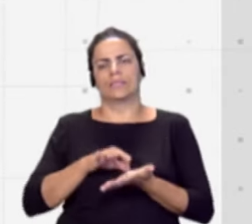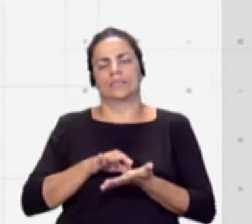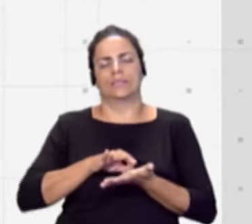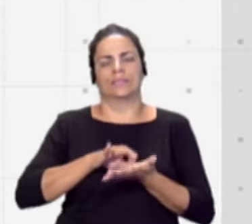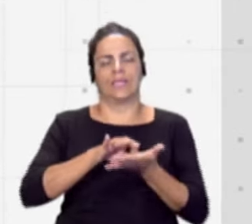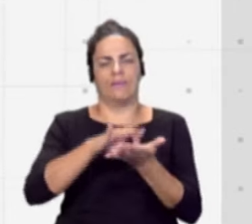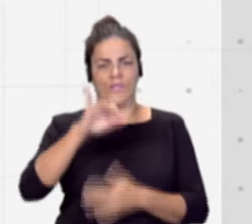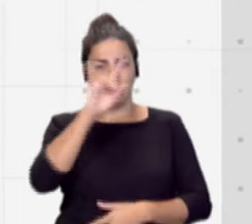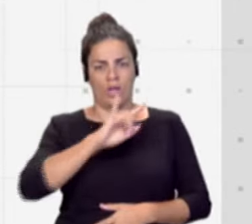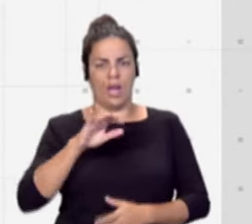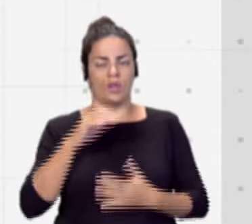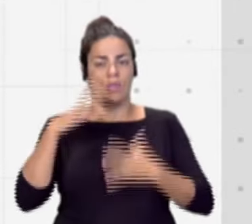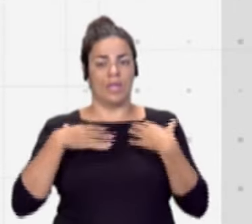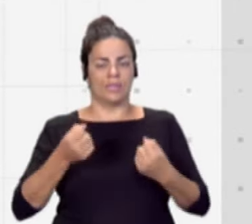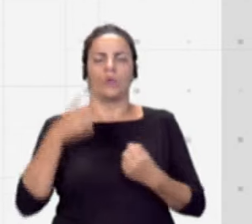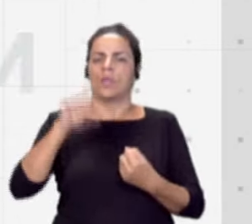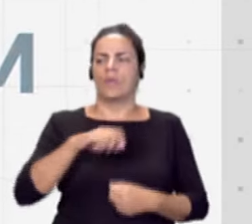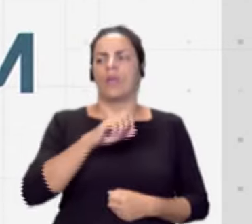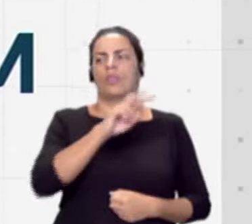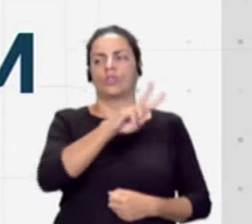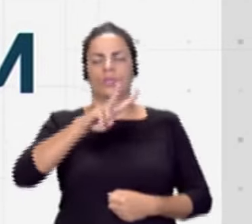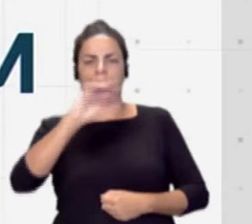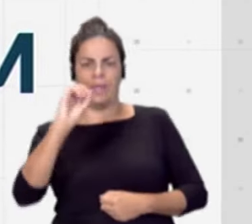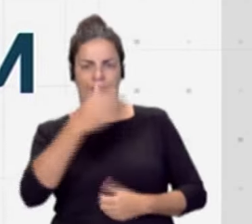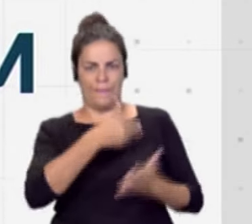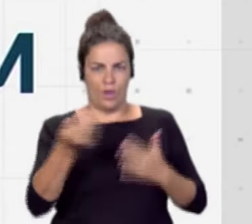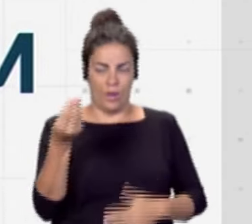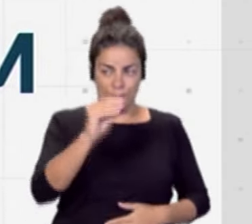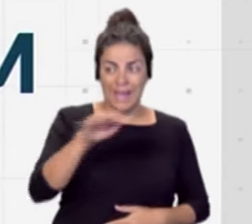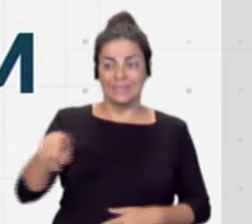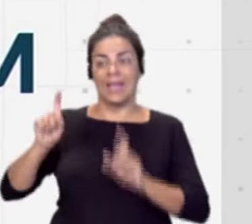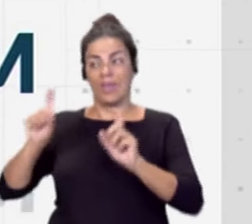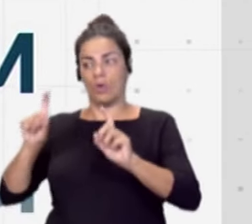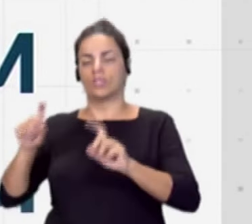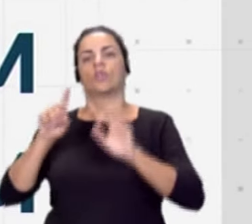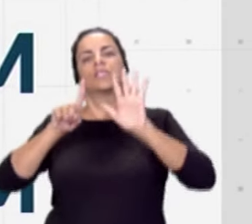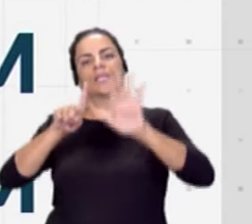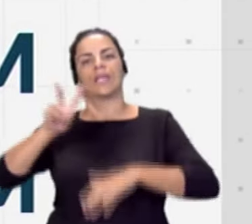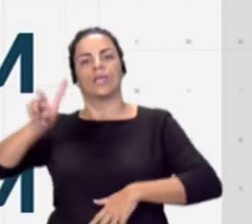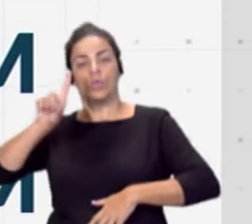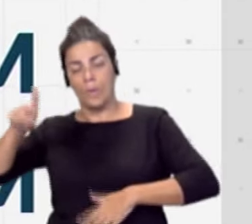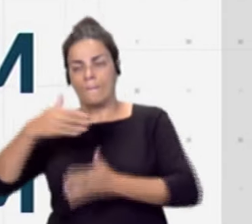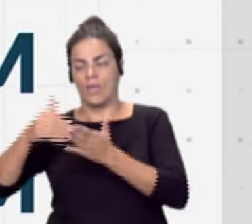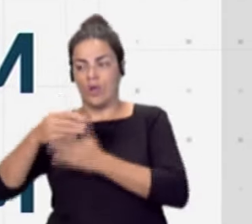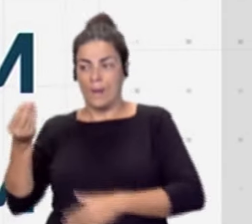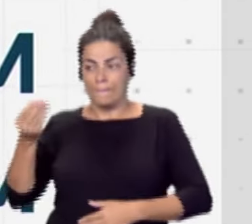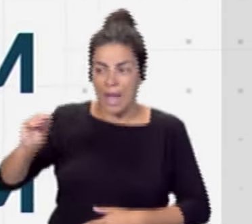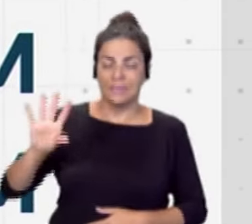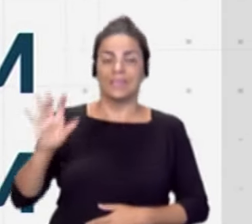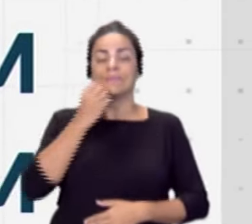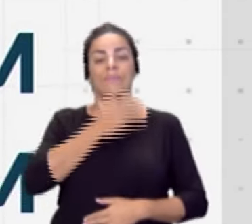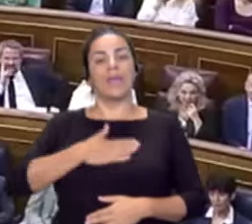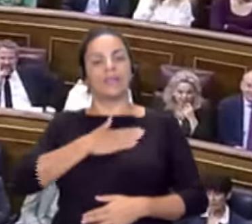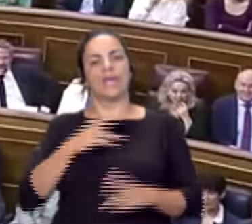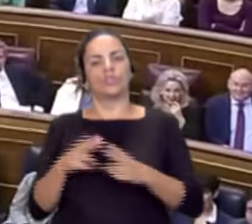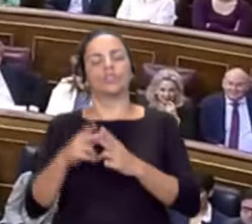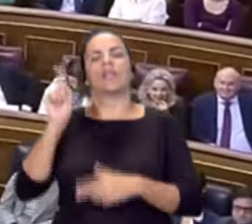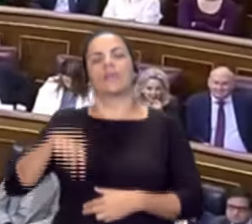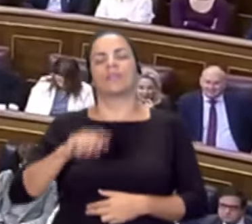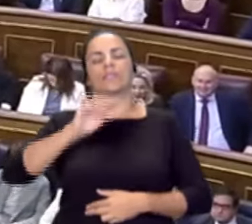en 220 millones, la de Educación en 61 millones o la de Bienestar Social en 59 millones de euros.